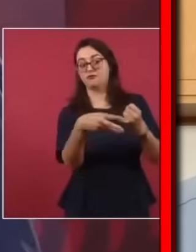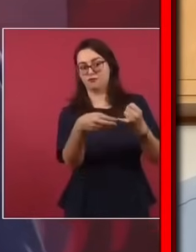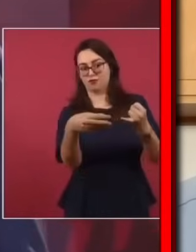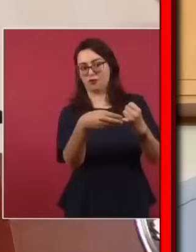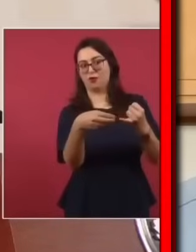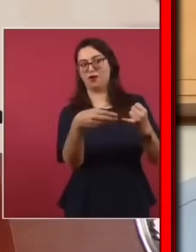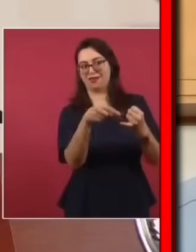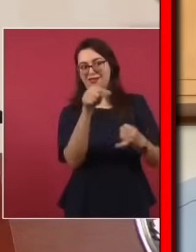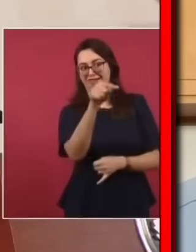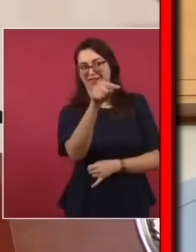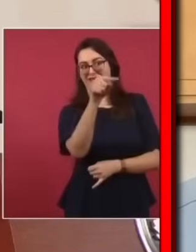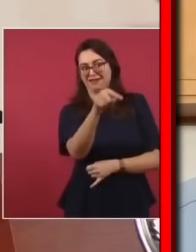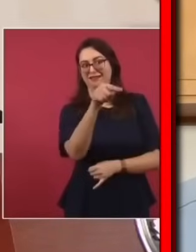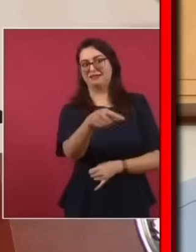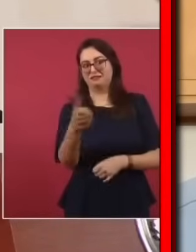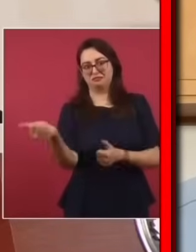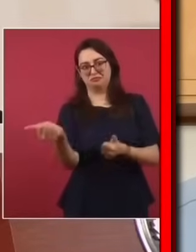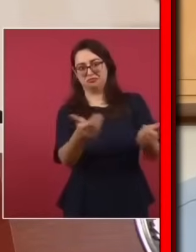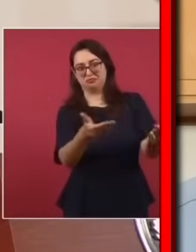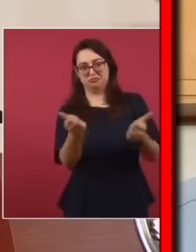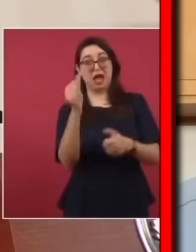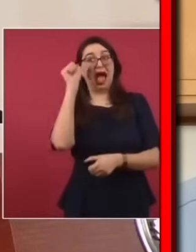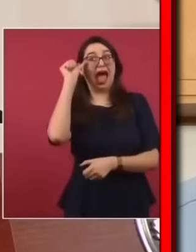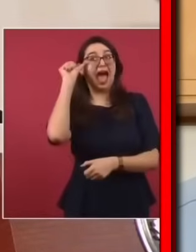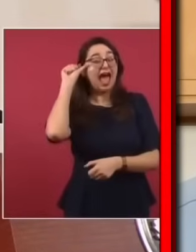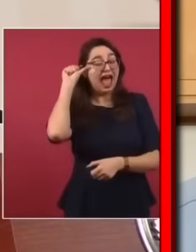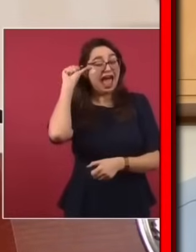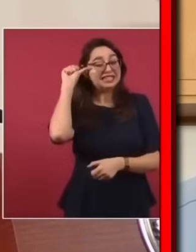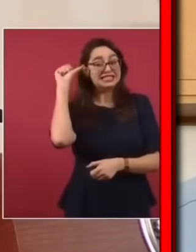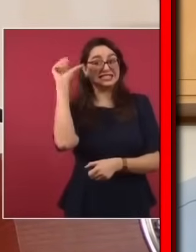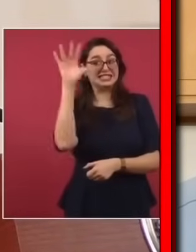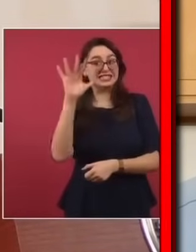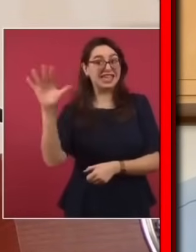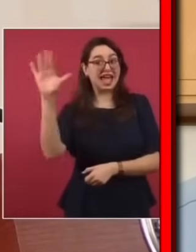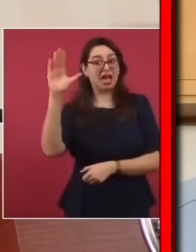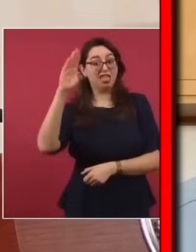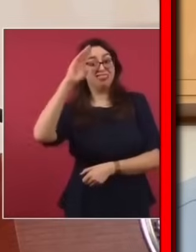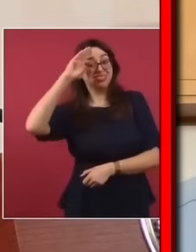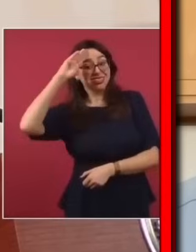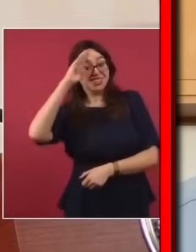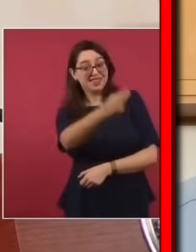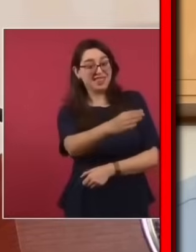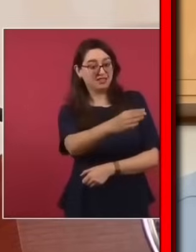Porque sí llega a Estados Unidos, desde Asia. Eso está probado.